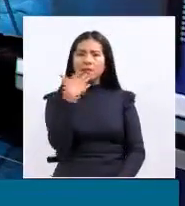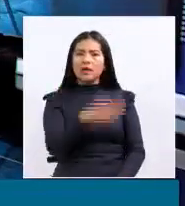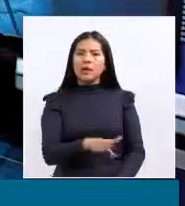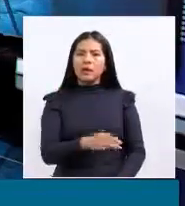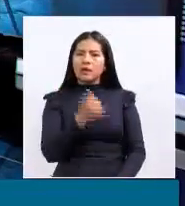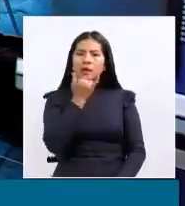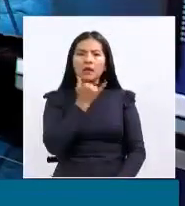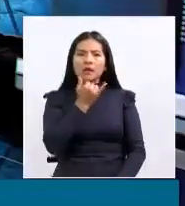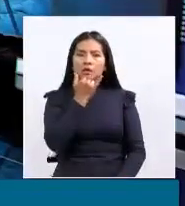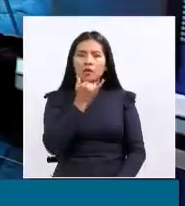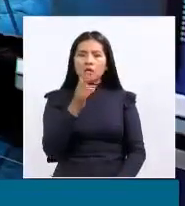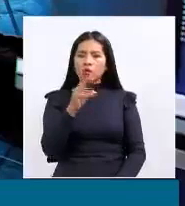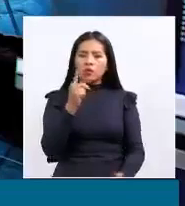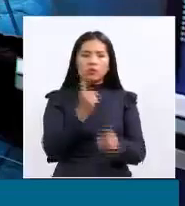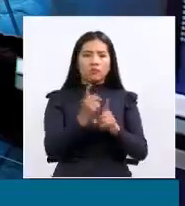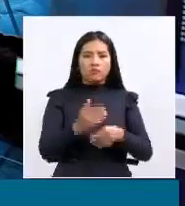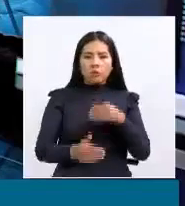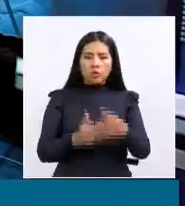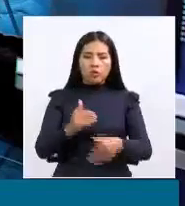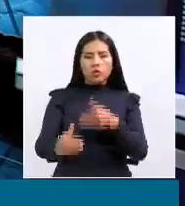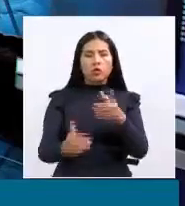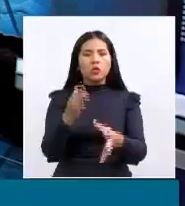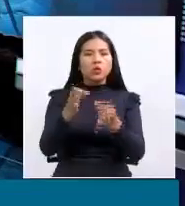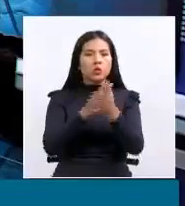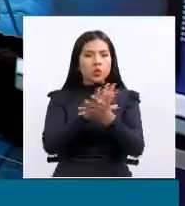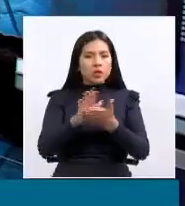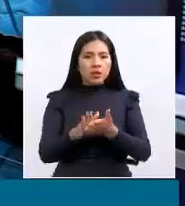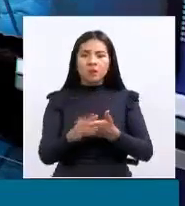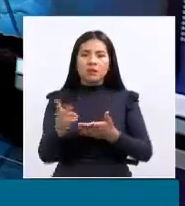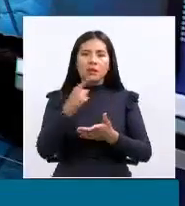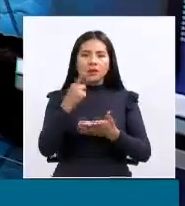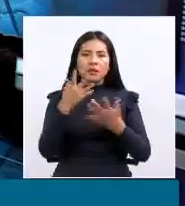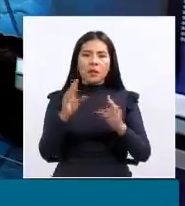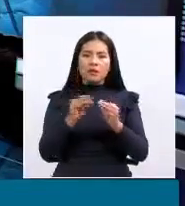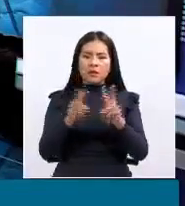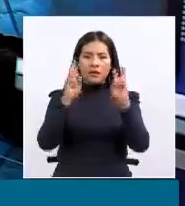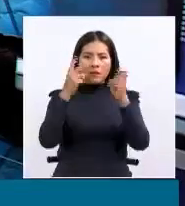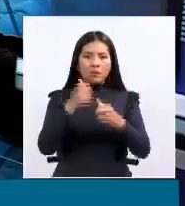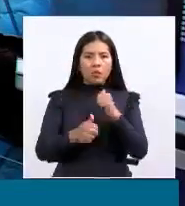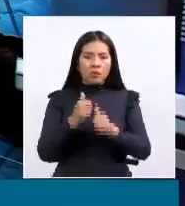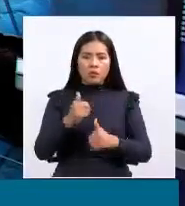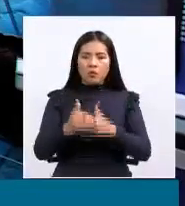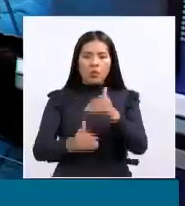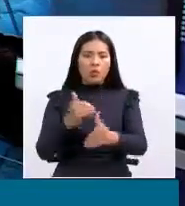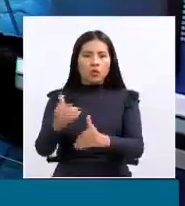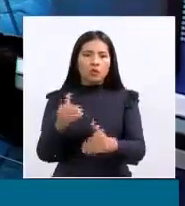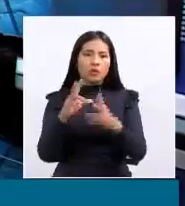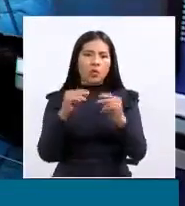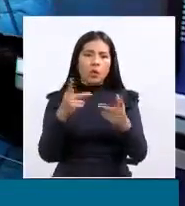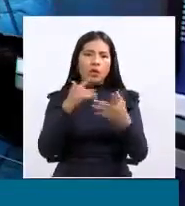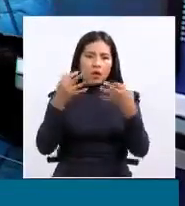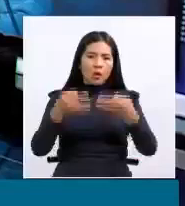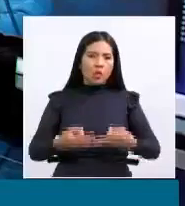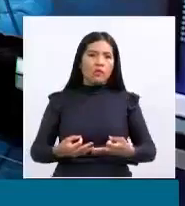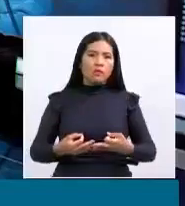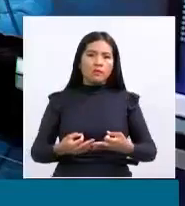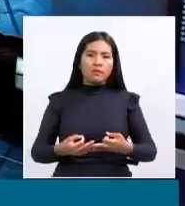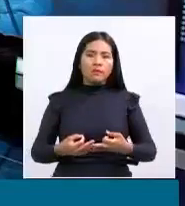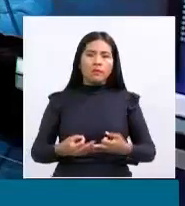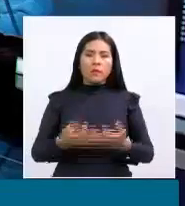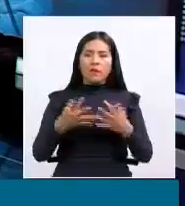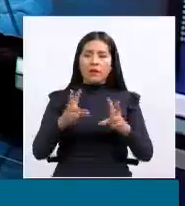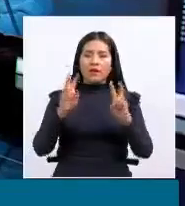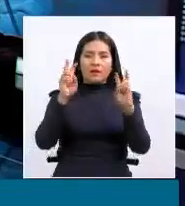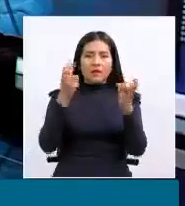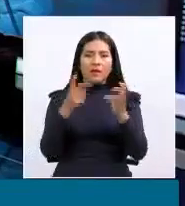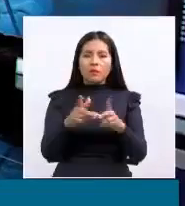incumplimiento en cuanto al proceso mismo de justicia y dicen que es un proceso que no ha cumplido lo